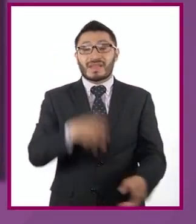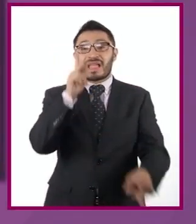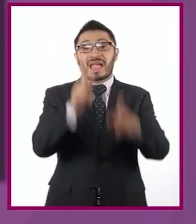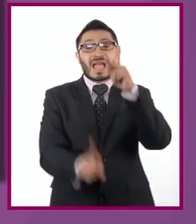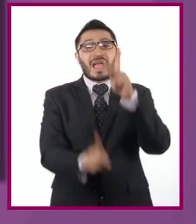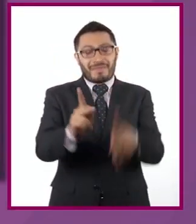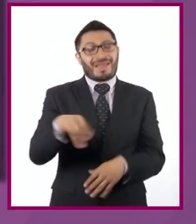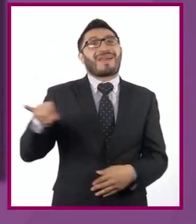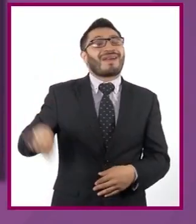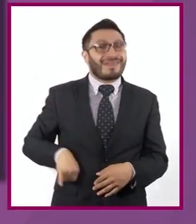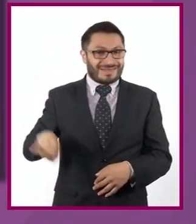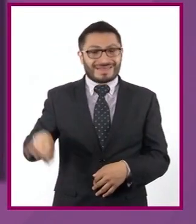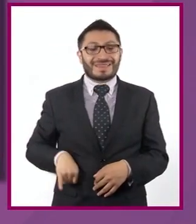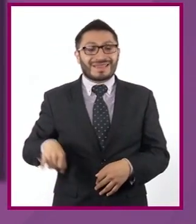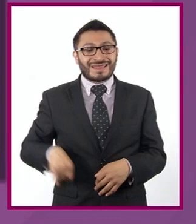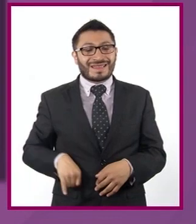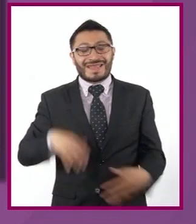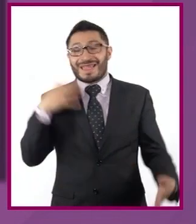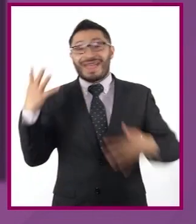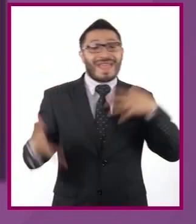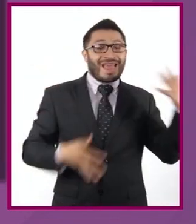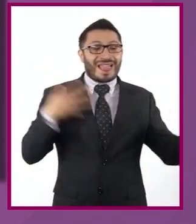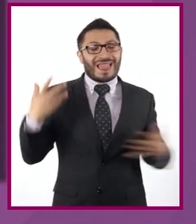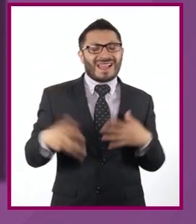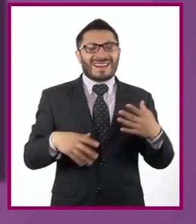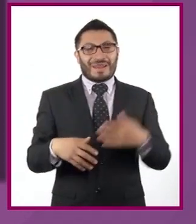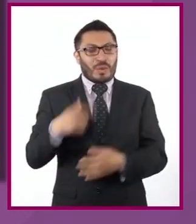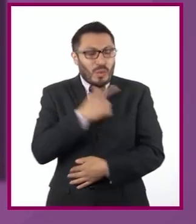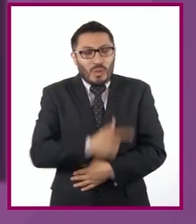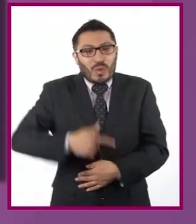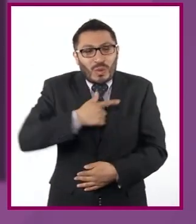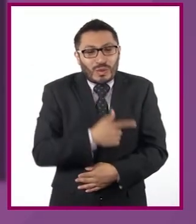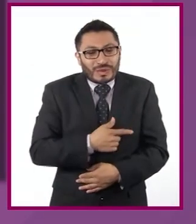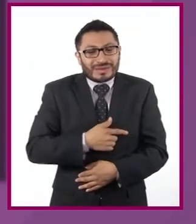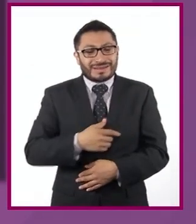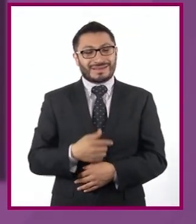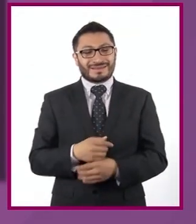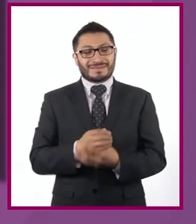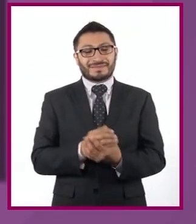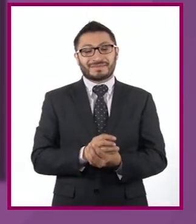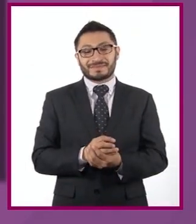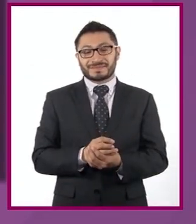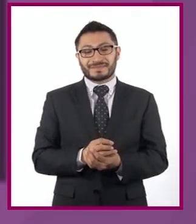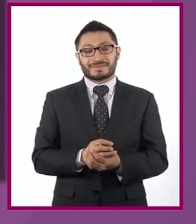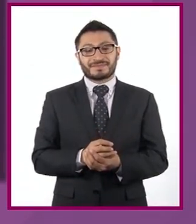ponga interesante, jocosa y estimulante. Dicharacherías.